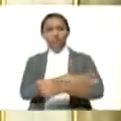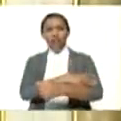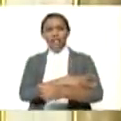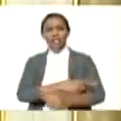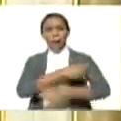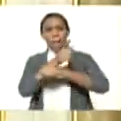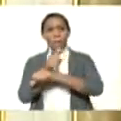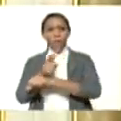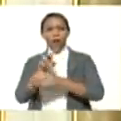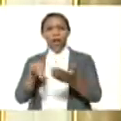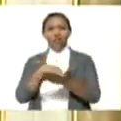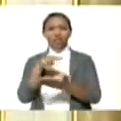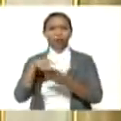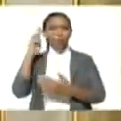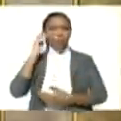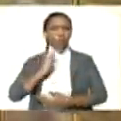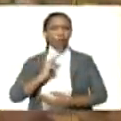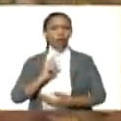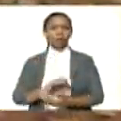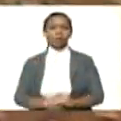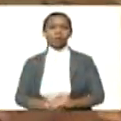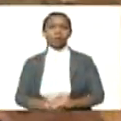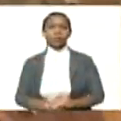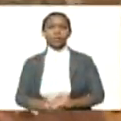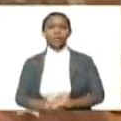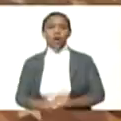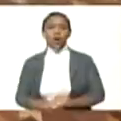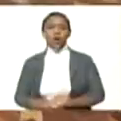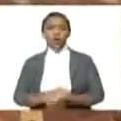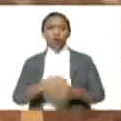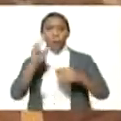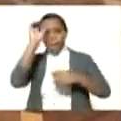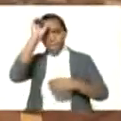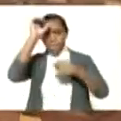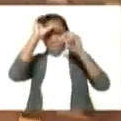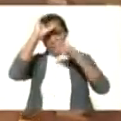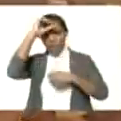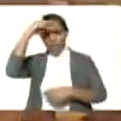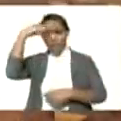Nacional Bolivariana, como miliciano,